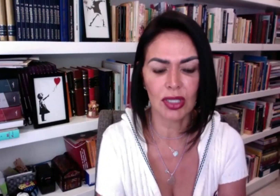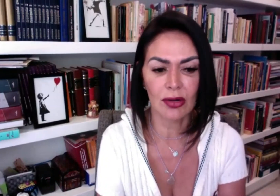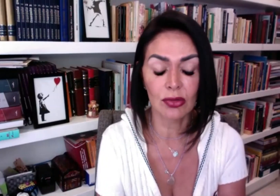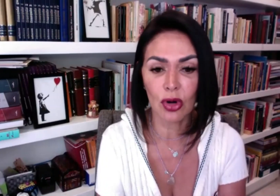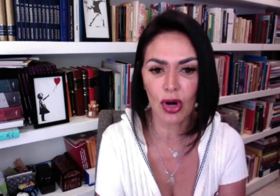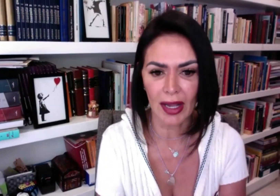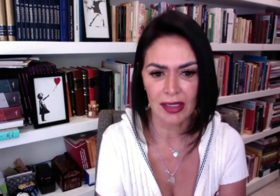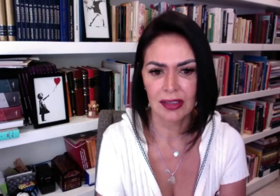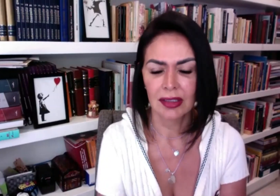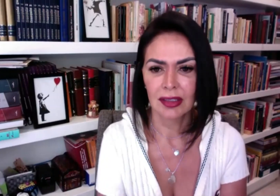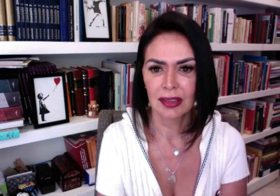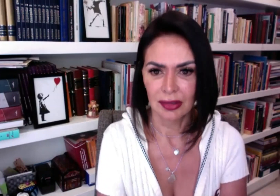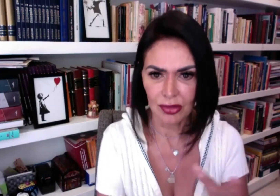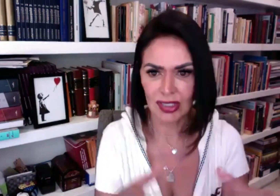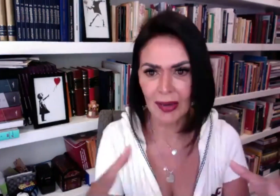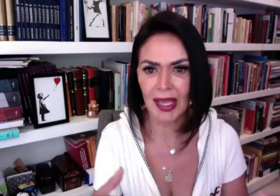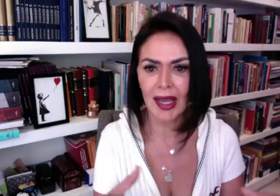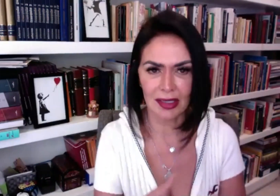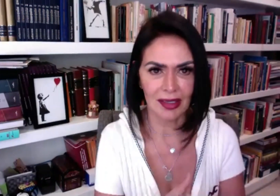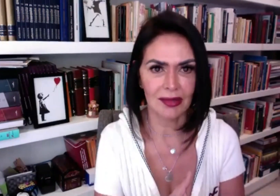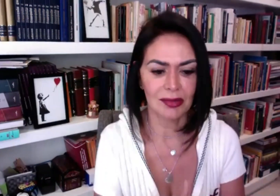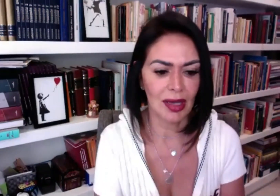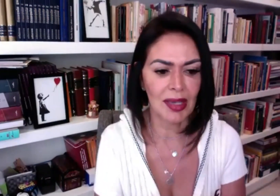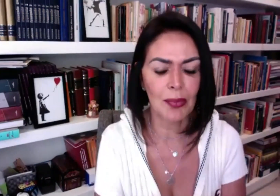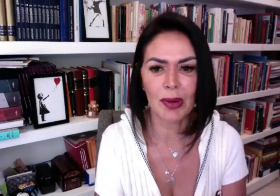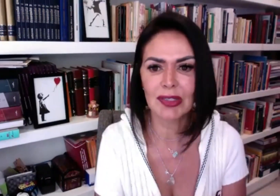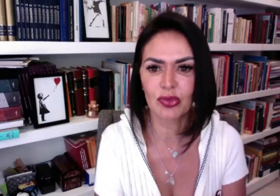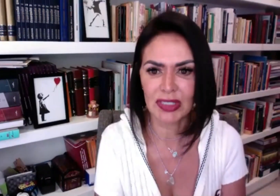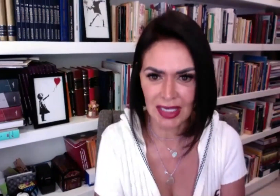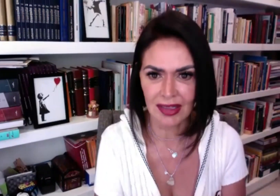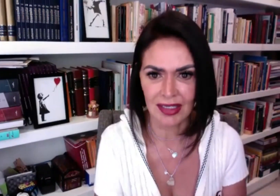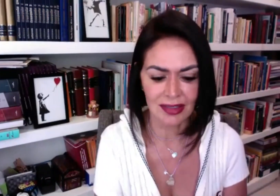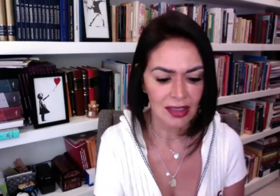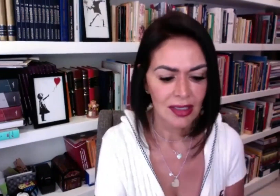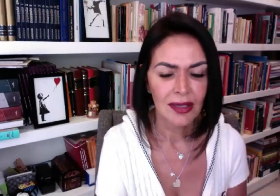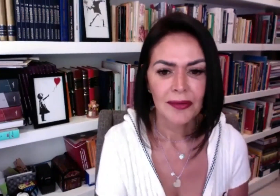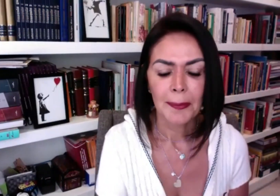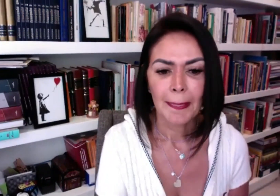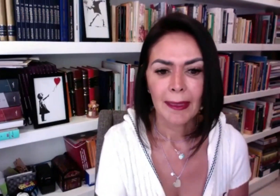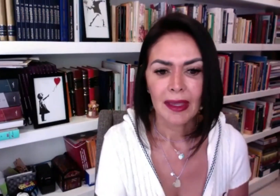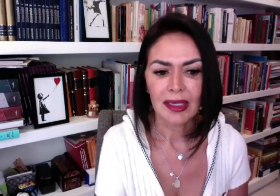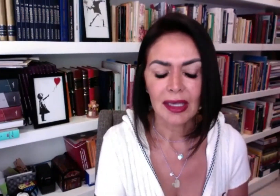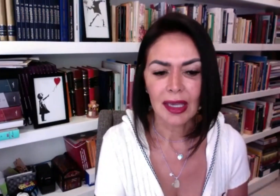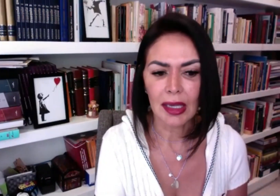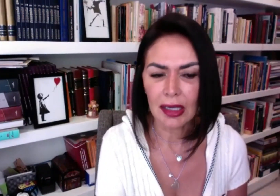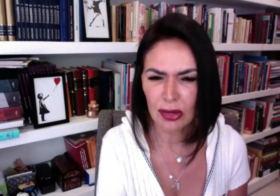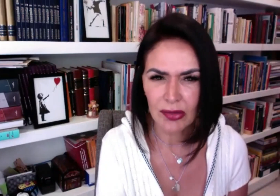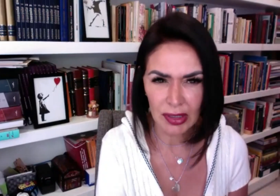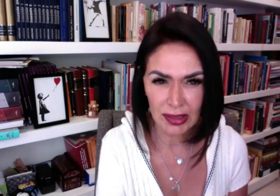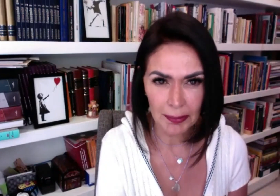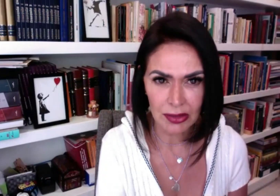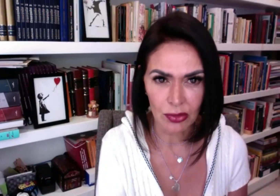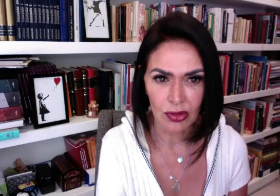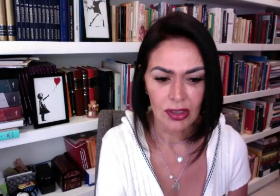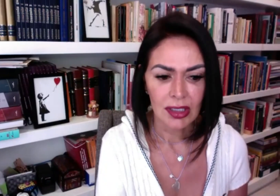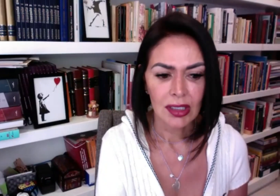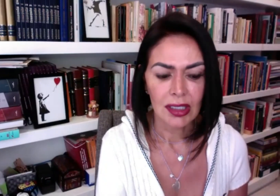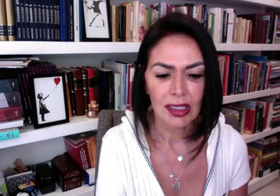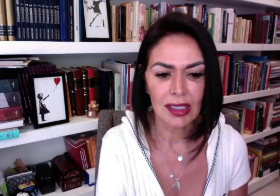van, maestro. Mire, hay una que me llamó la atención porque hablando usted del narcomenudeo, cuando inició la